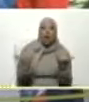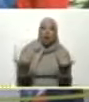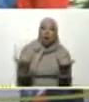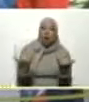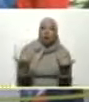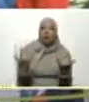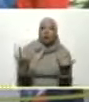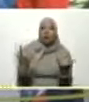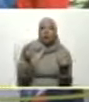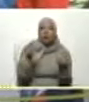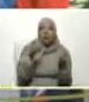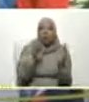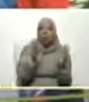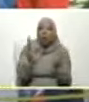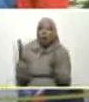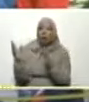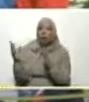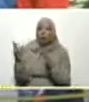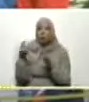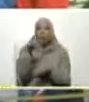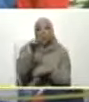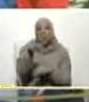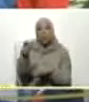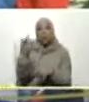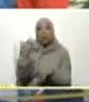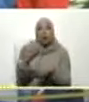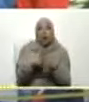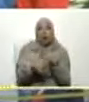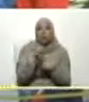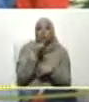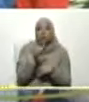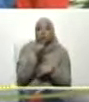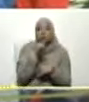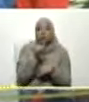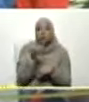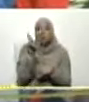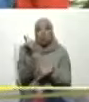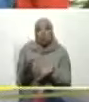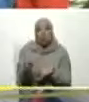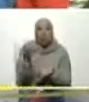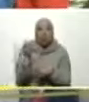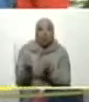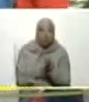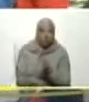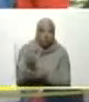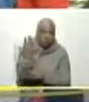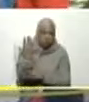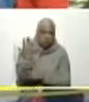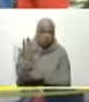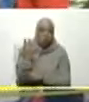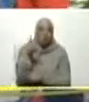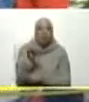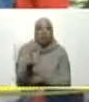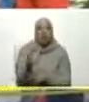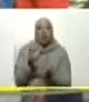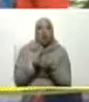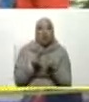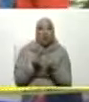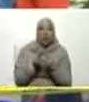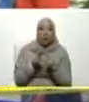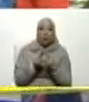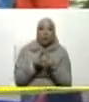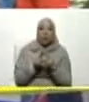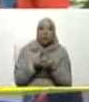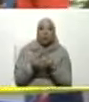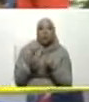usted ha ubicado a la generación precursora y a la generación fundadora, que además se conecta